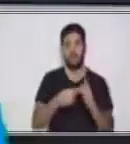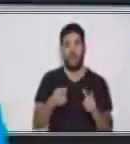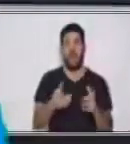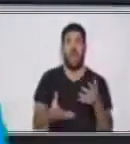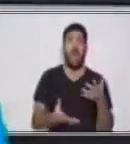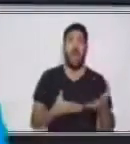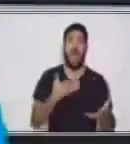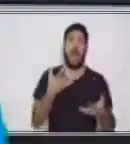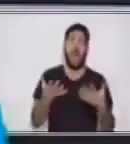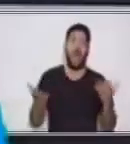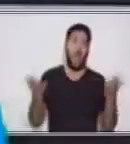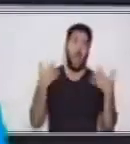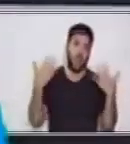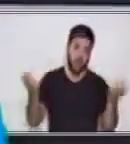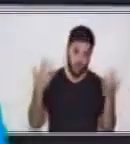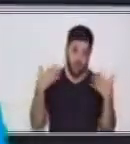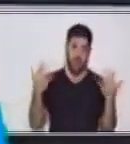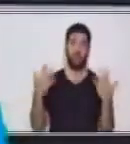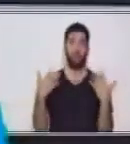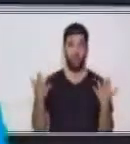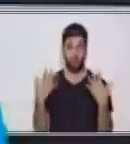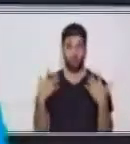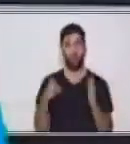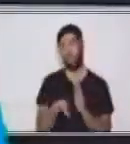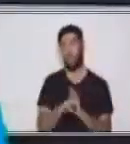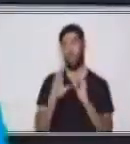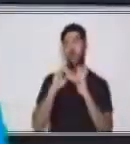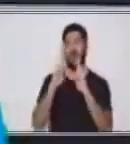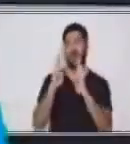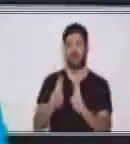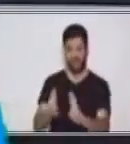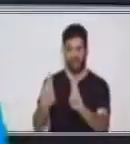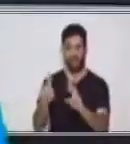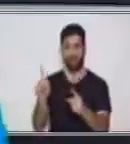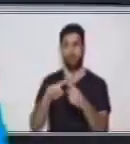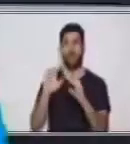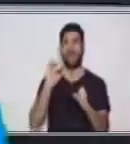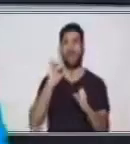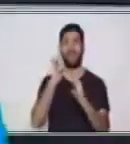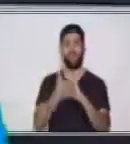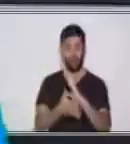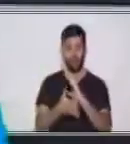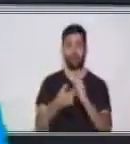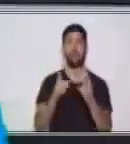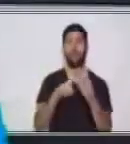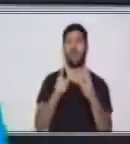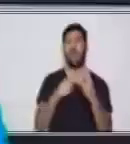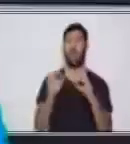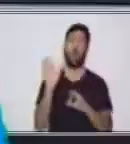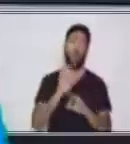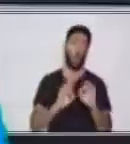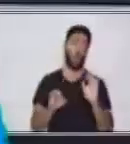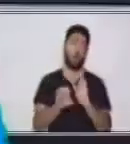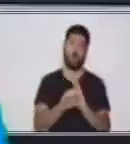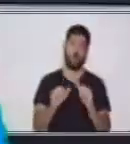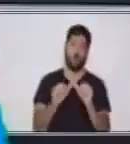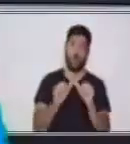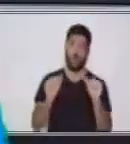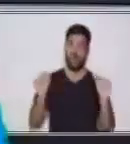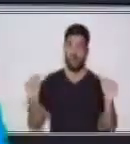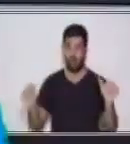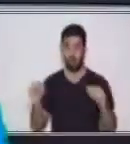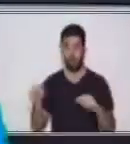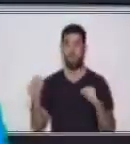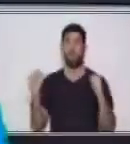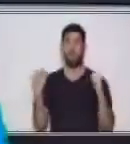hay calor. Estamos hablando de Retalhuleu, de Escuintla, pero si estamos más lejos del mar, el clima